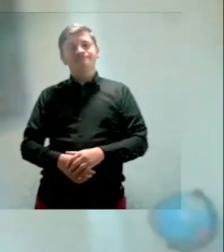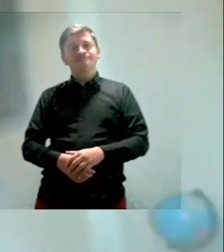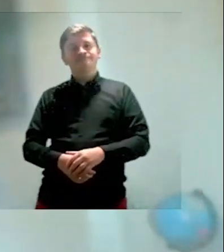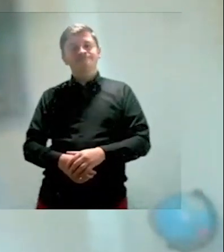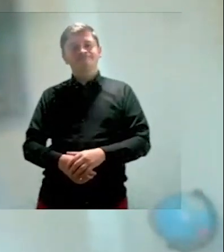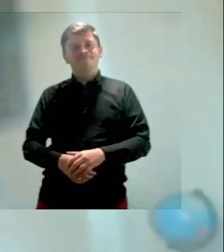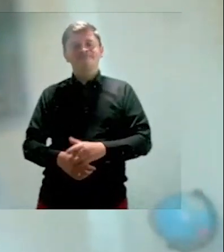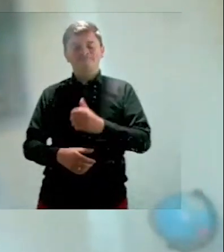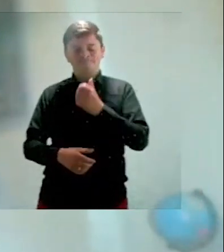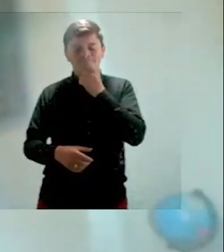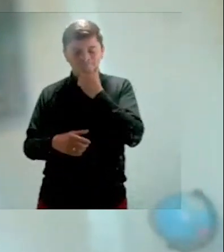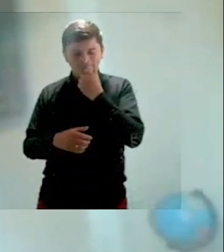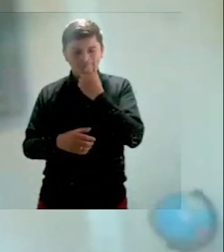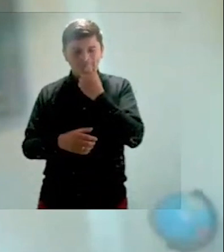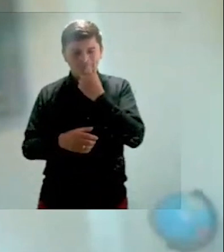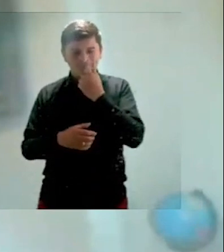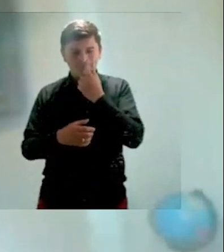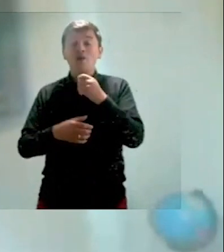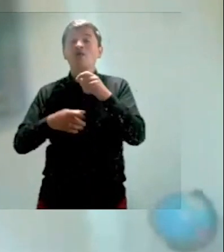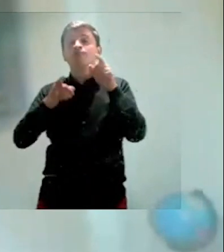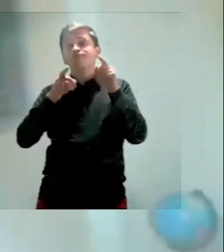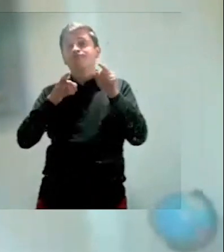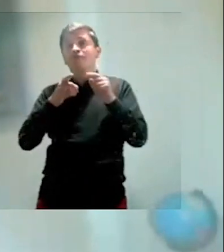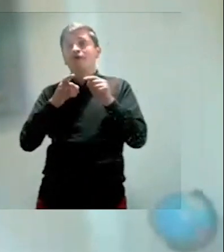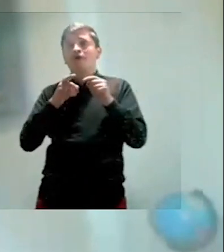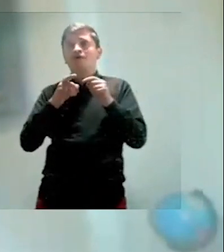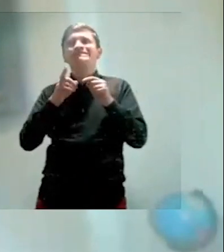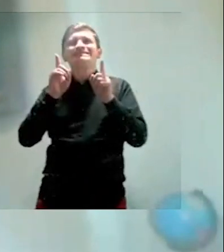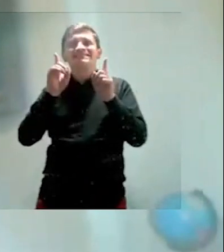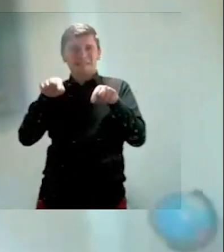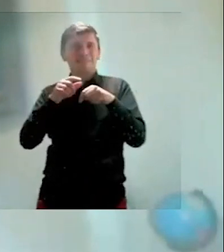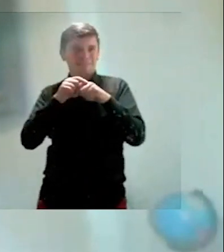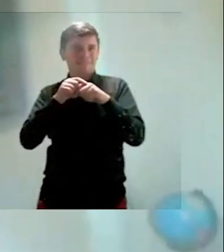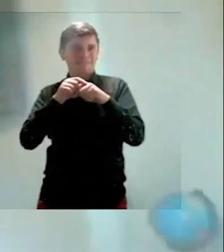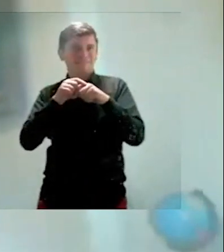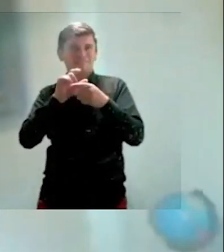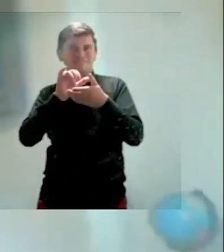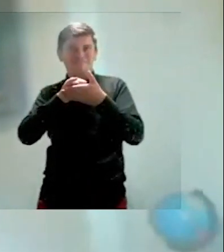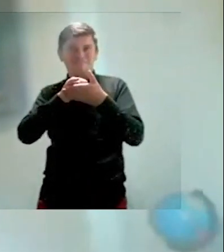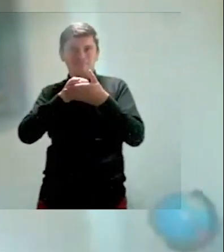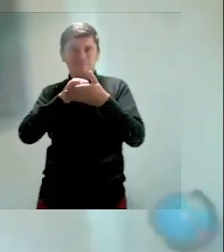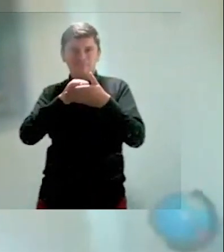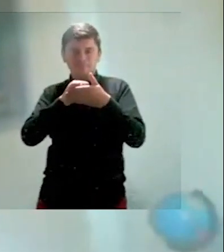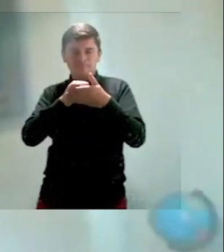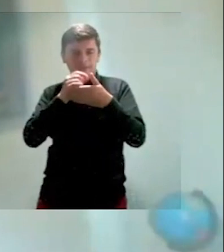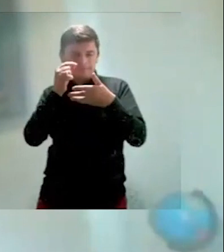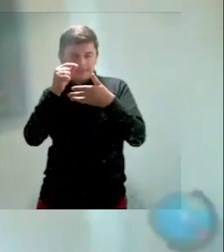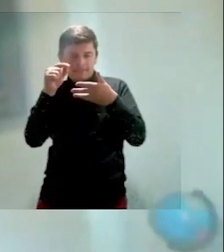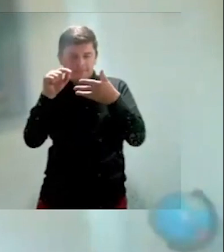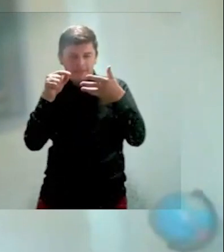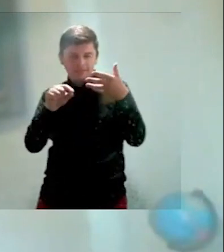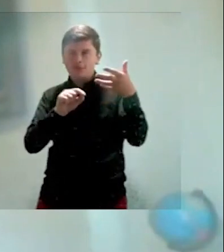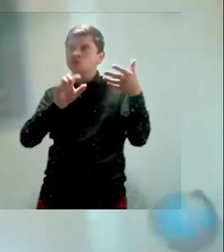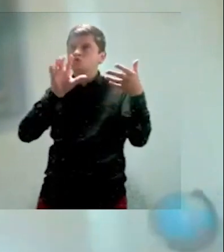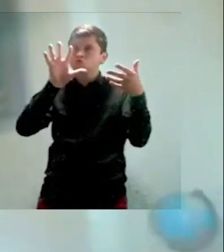coto para que se entienda realmente qué es lo que se quiere. Me ha llamado la